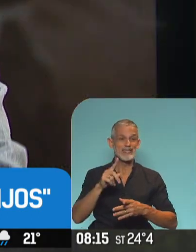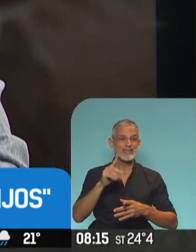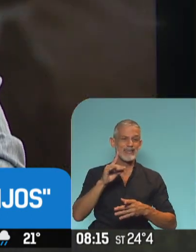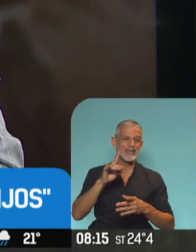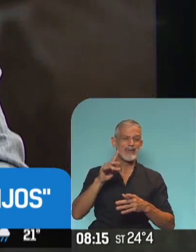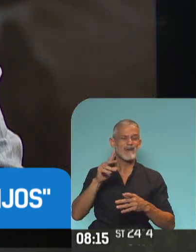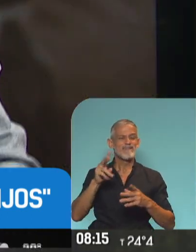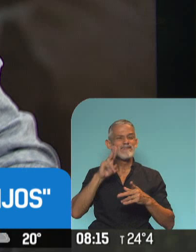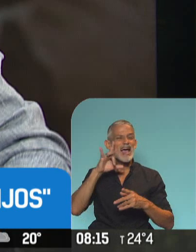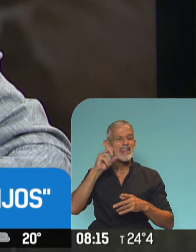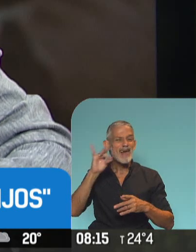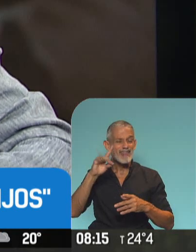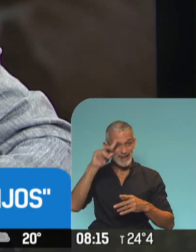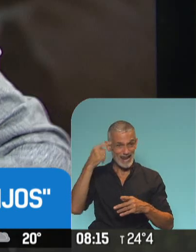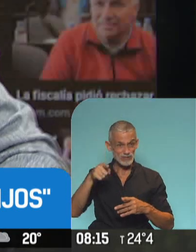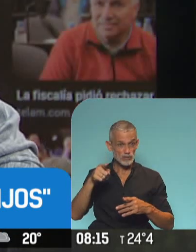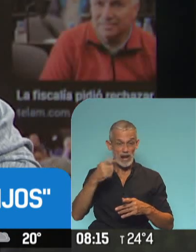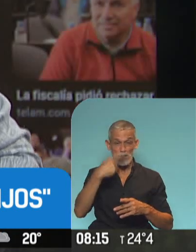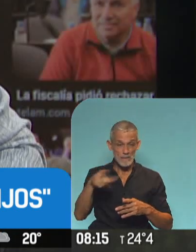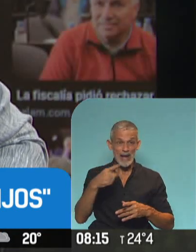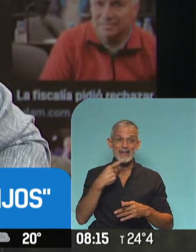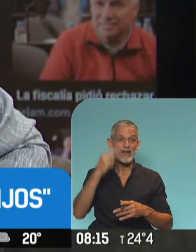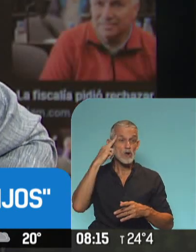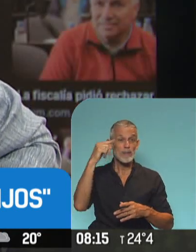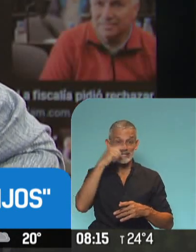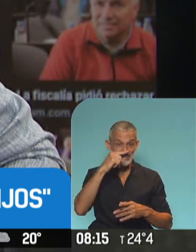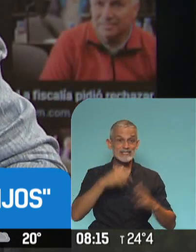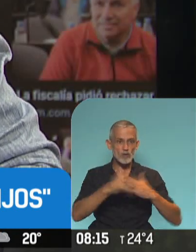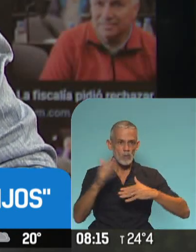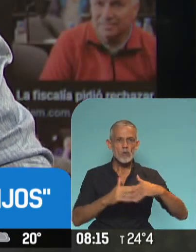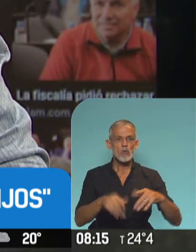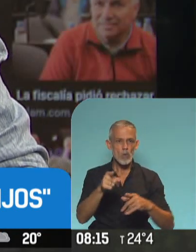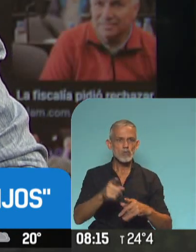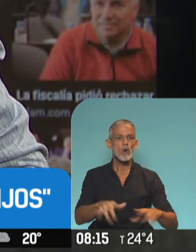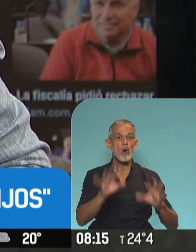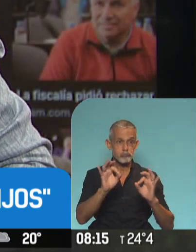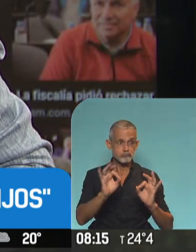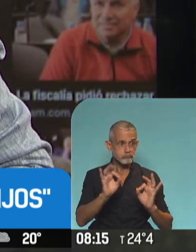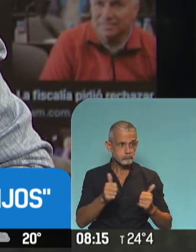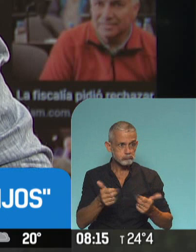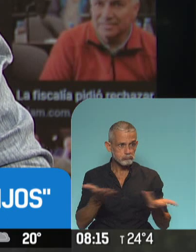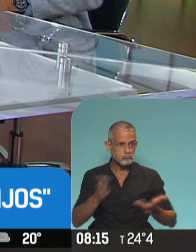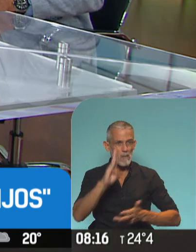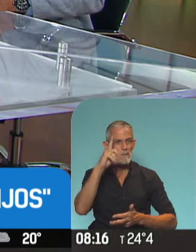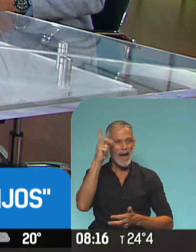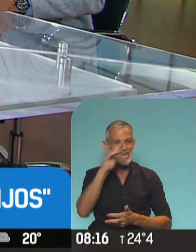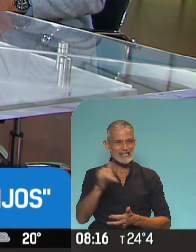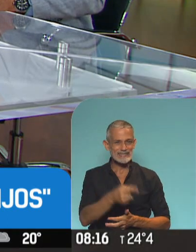Nacional del gobierno de Macri certificaron que el 97% de la obra había sido cumplimentada por